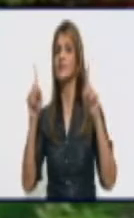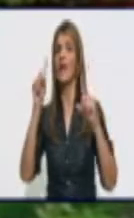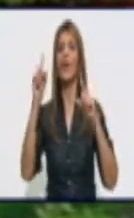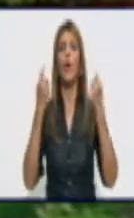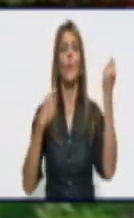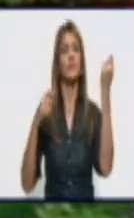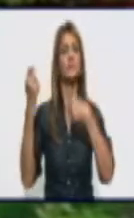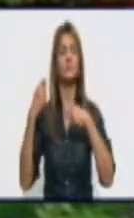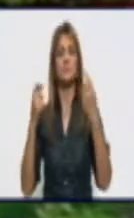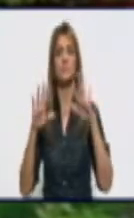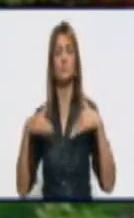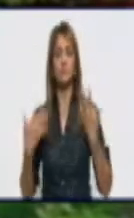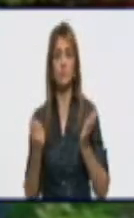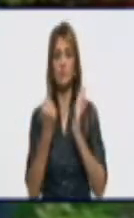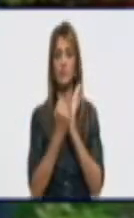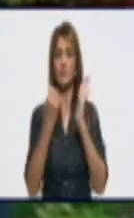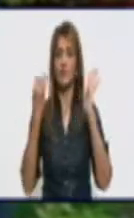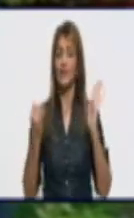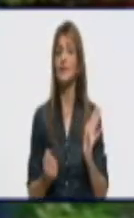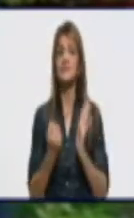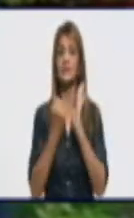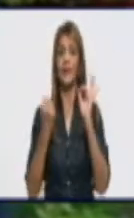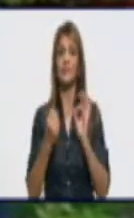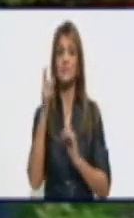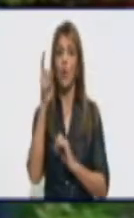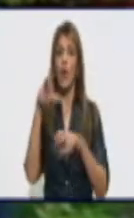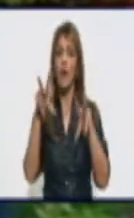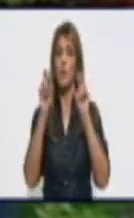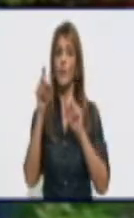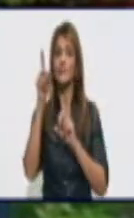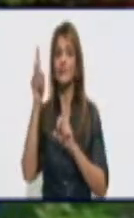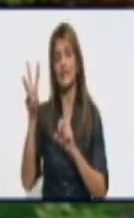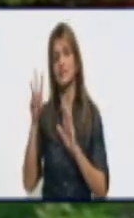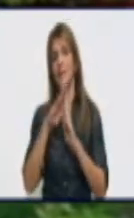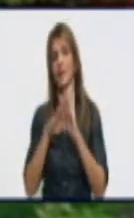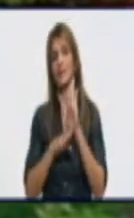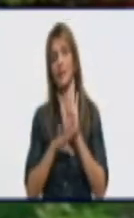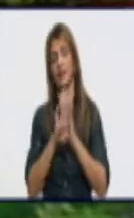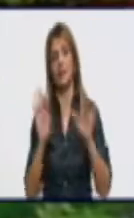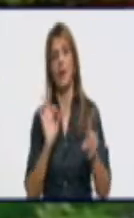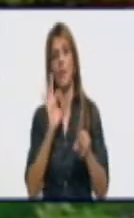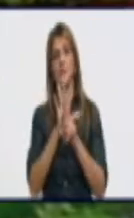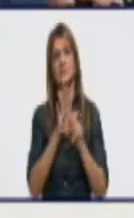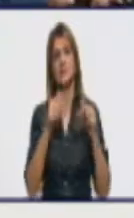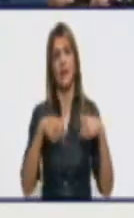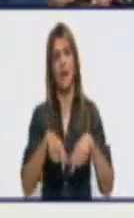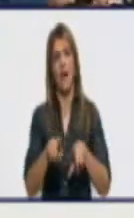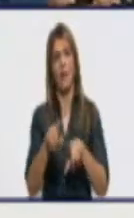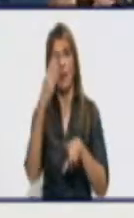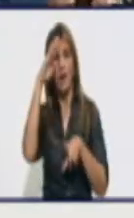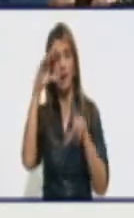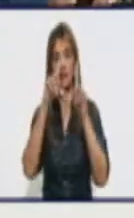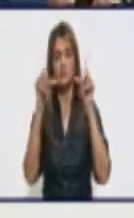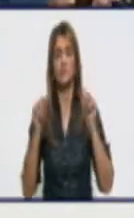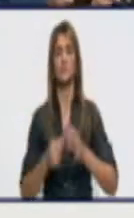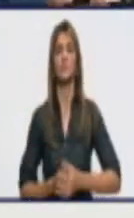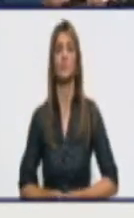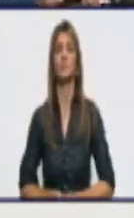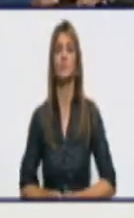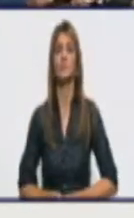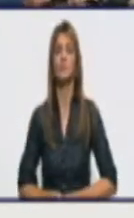que se establecen a partir de estas 13 nuevas medidas que ya se empiezan a aplicar en todo el país, Rogelio. Sí,